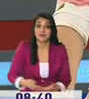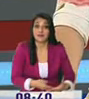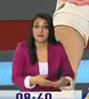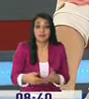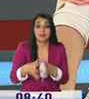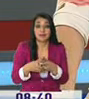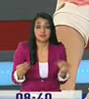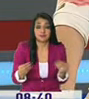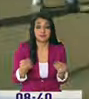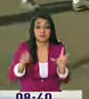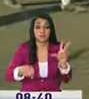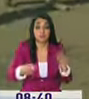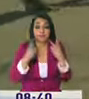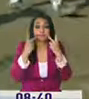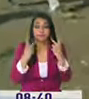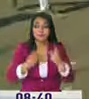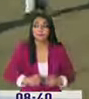desaparecida.